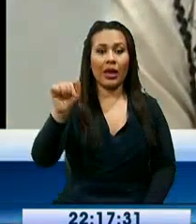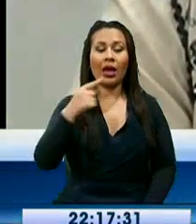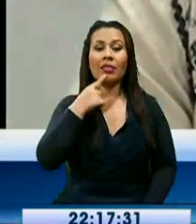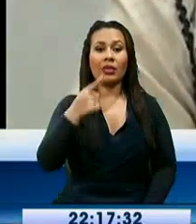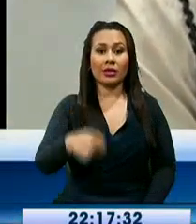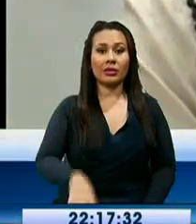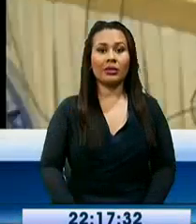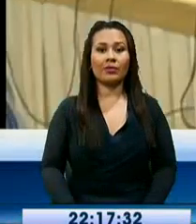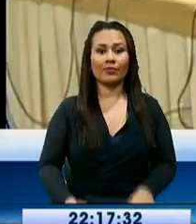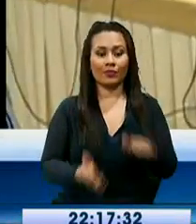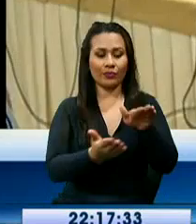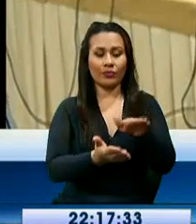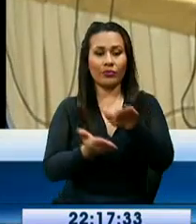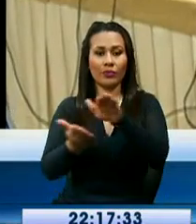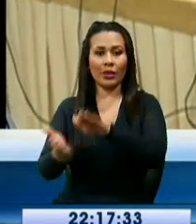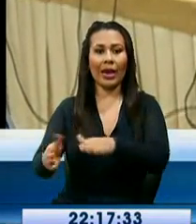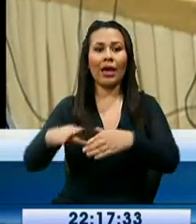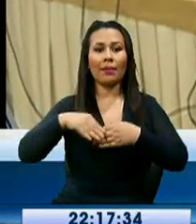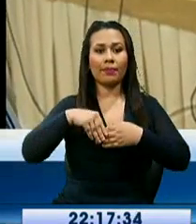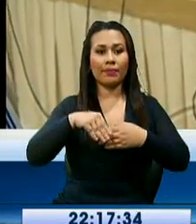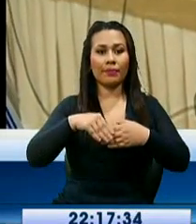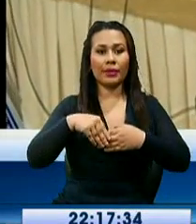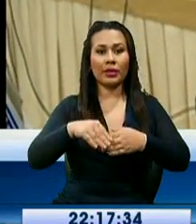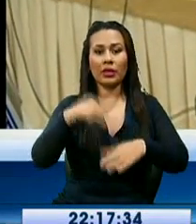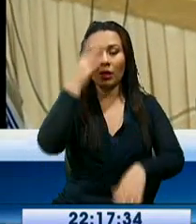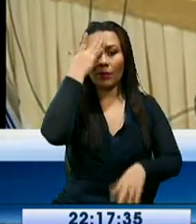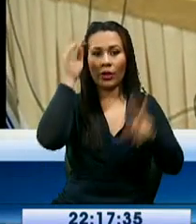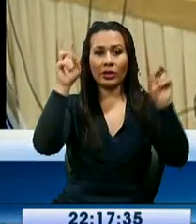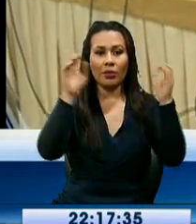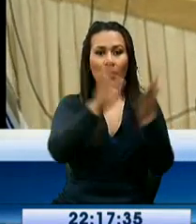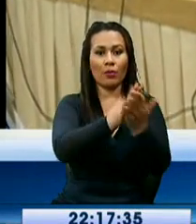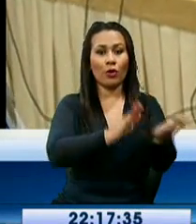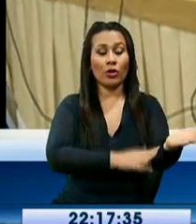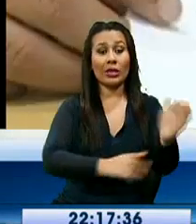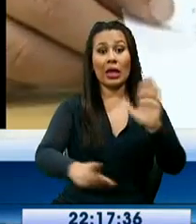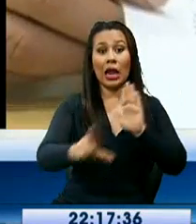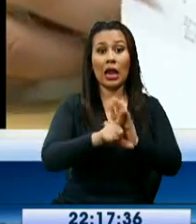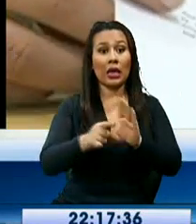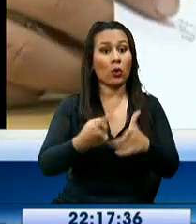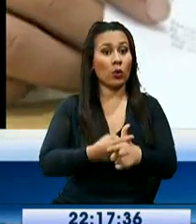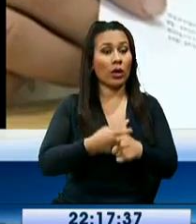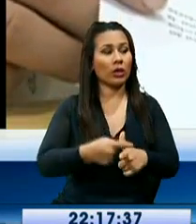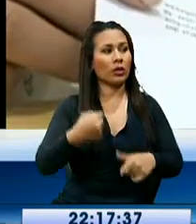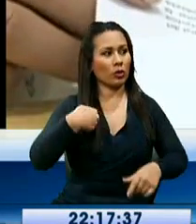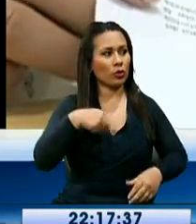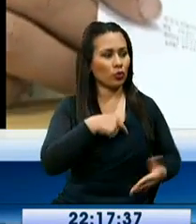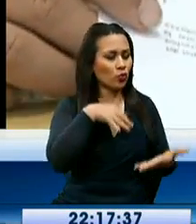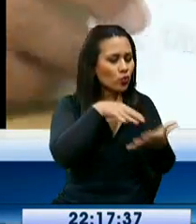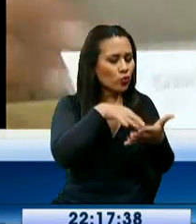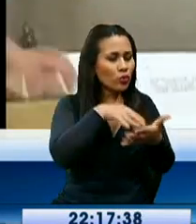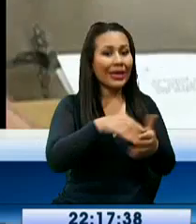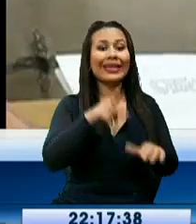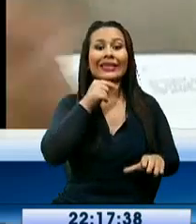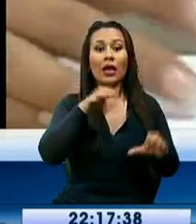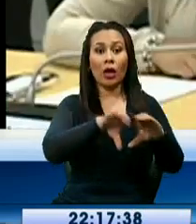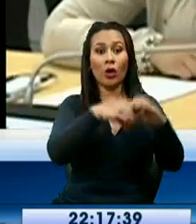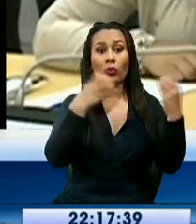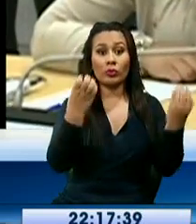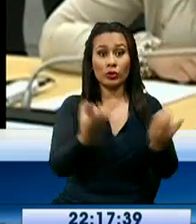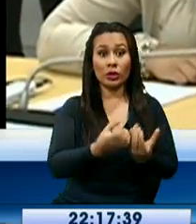de este seguro. Al quinto, $650, al sexto, $600, al séptimo, $550 y al octavo